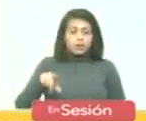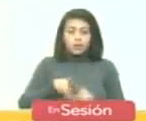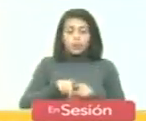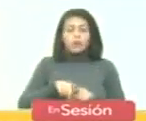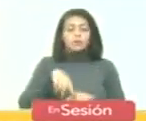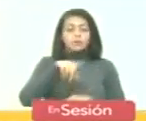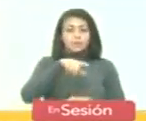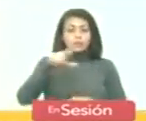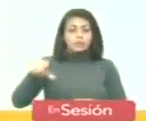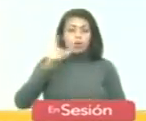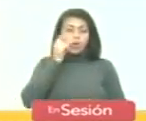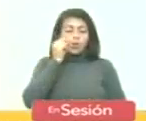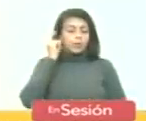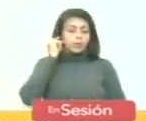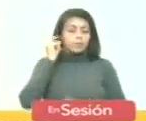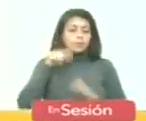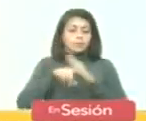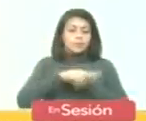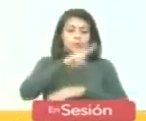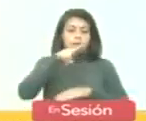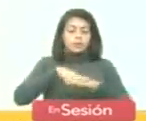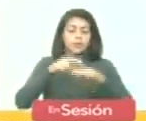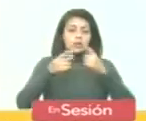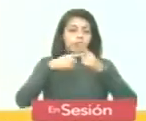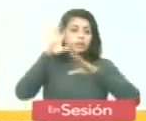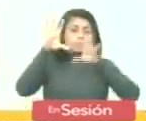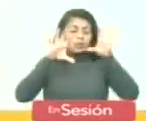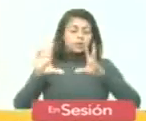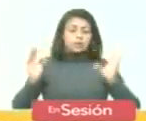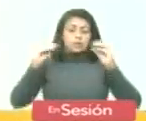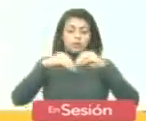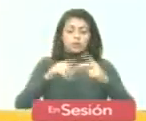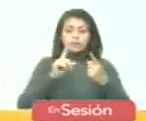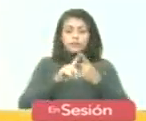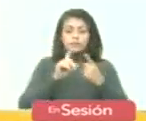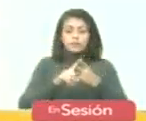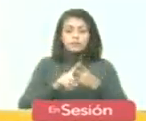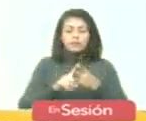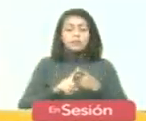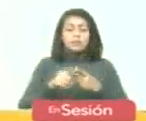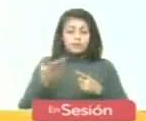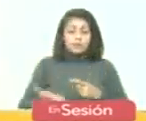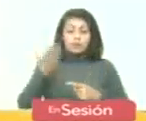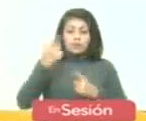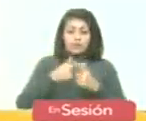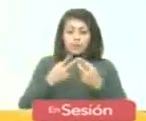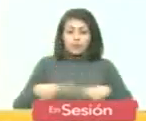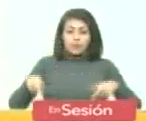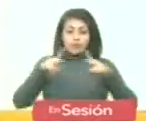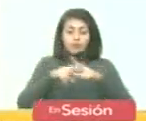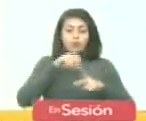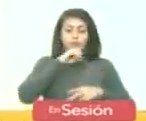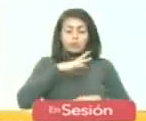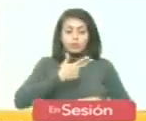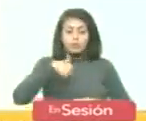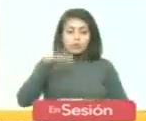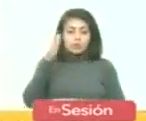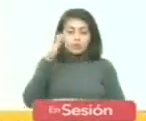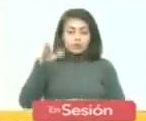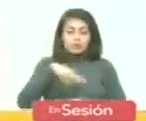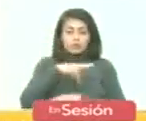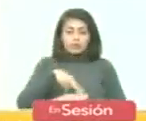las ciudadanas y ciudadanos de nacionalidad extranjera. Acuerda, primero, exaltar el valor histórico de nuestra bandera